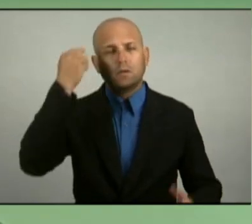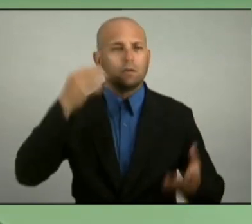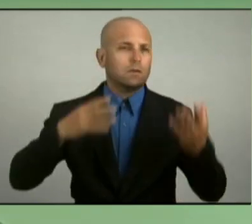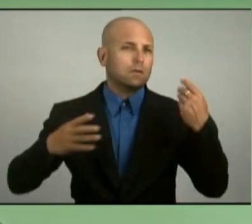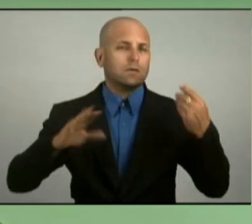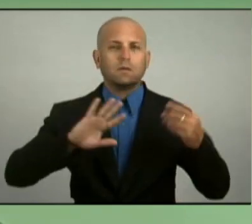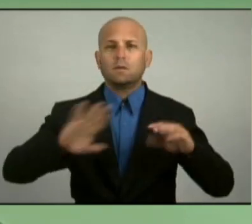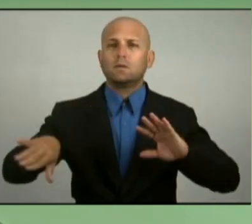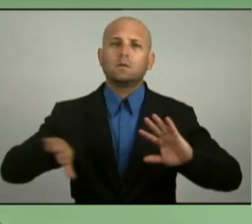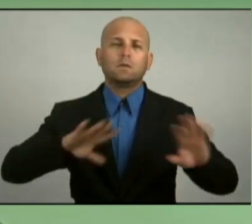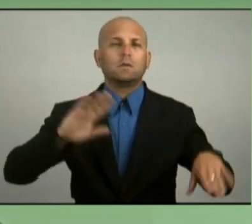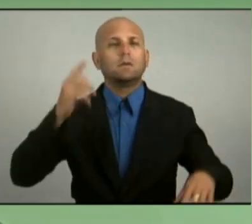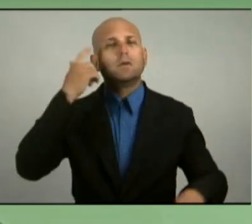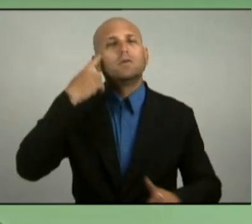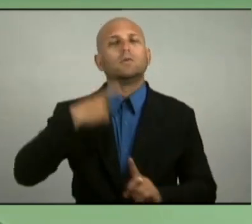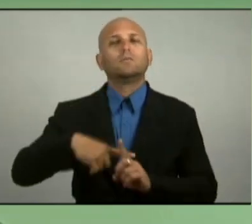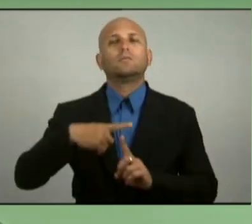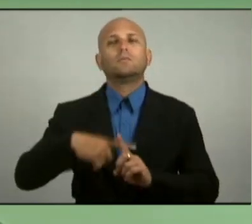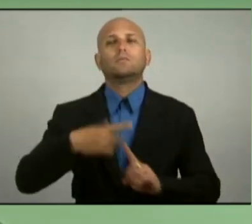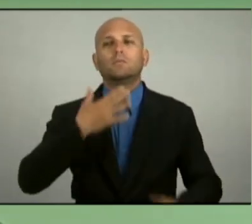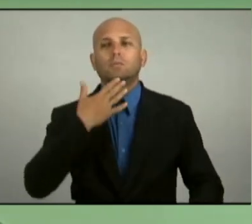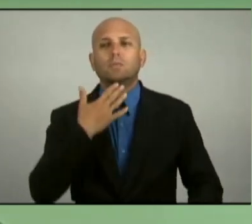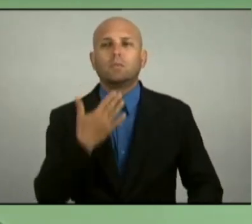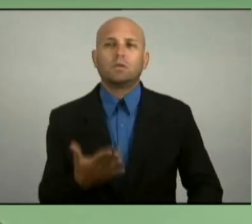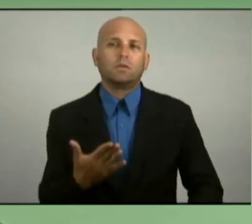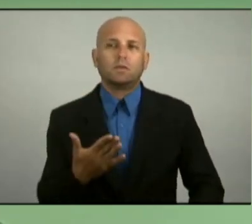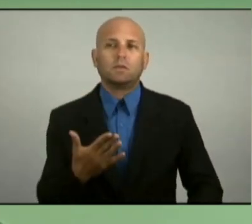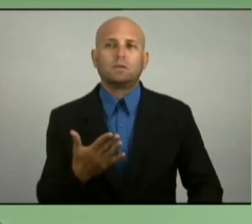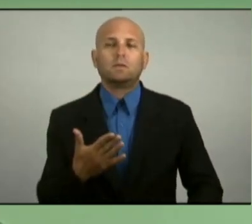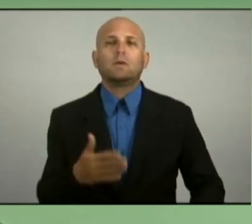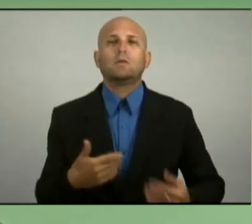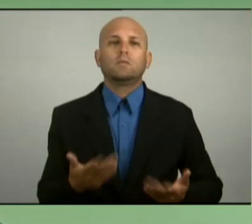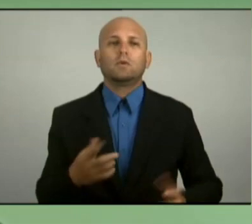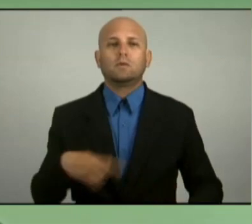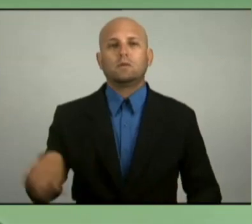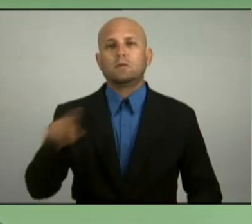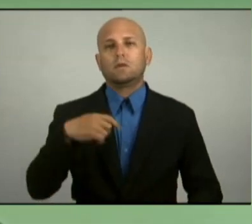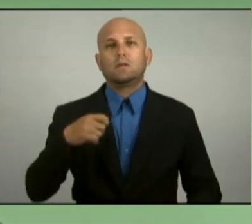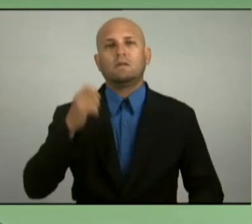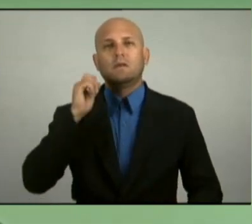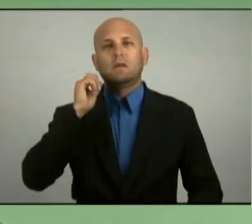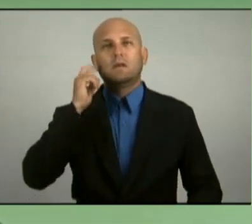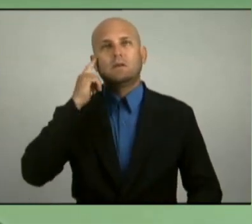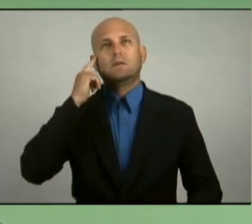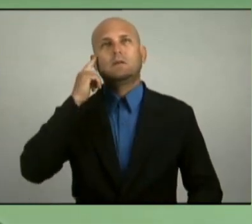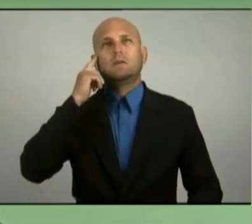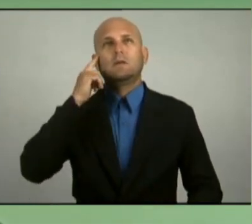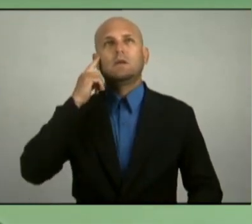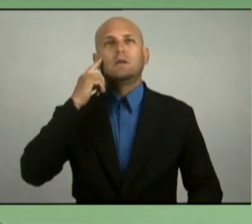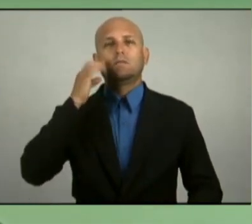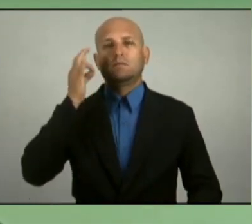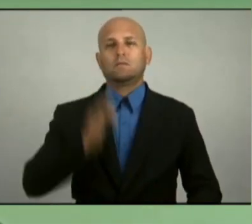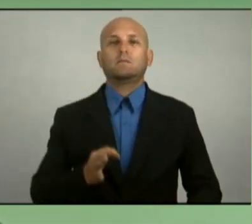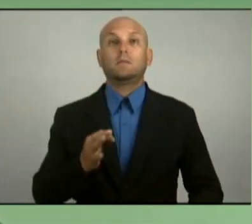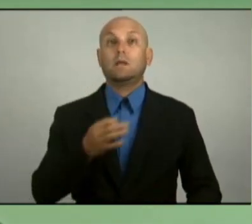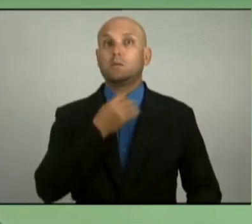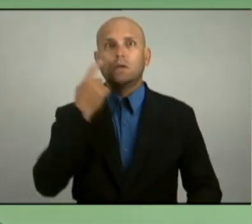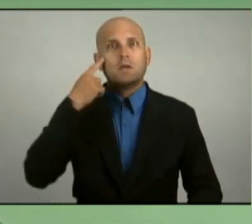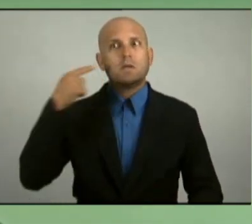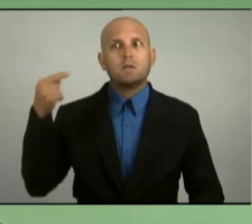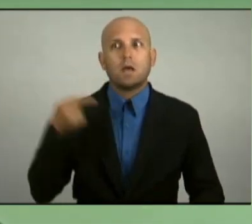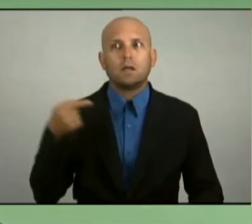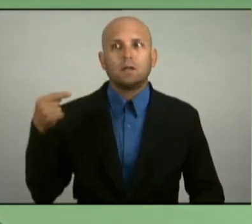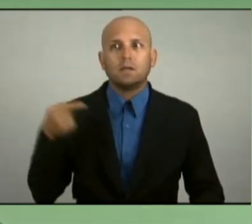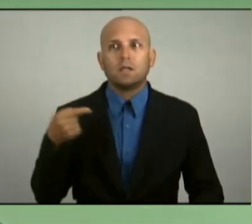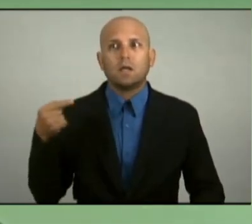mala sobre algo y uno mismo tiene que inculcarse ideas nuevas además Cuando uno piensa de manera negativa es como si